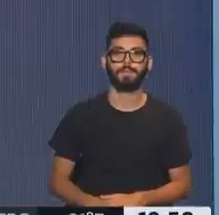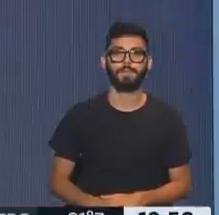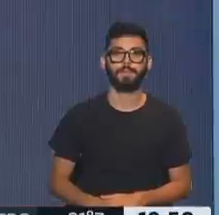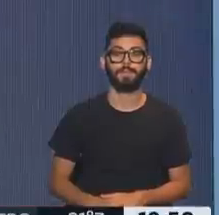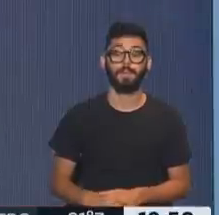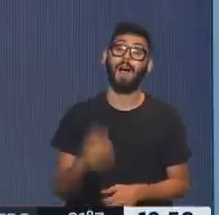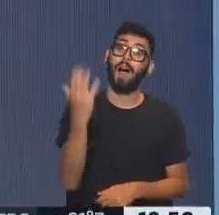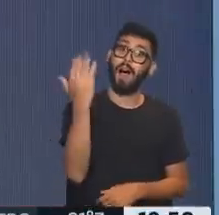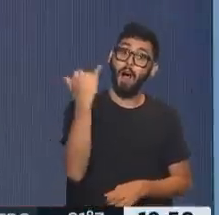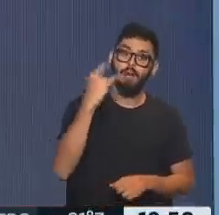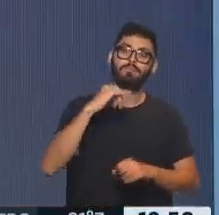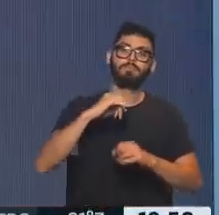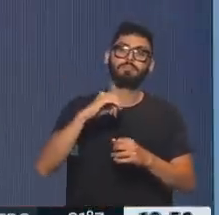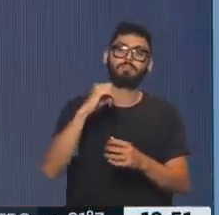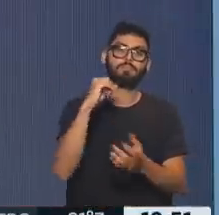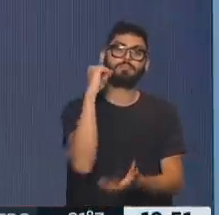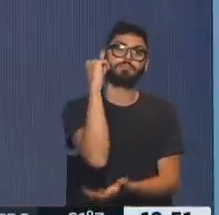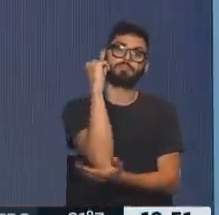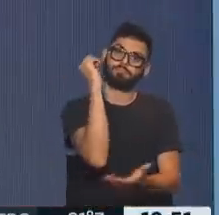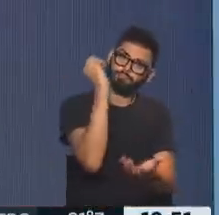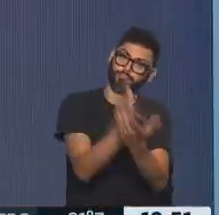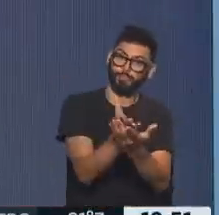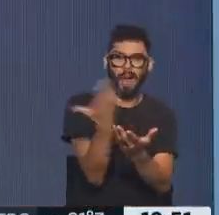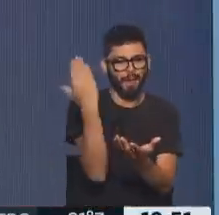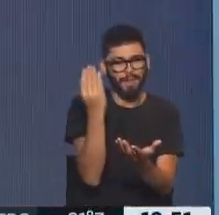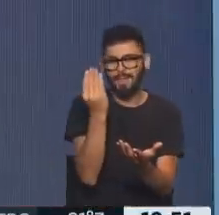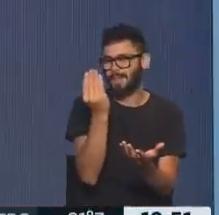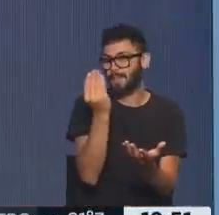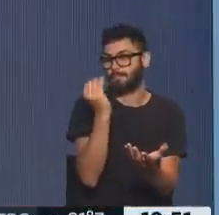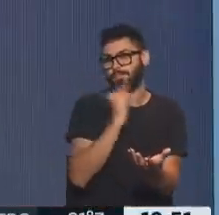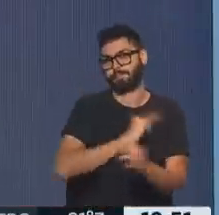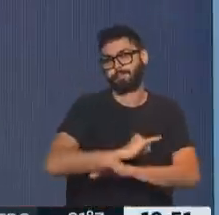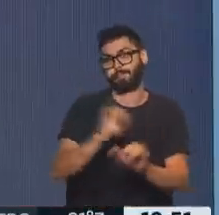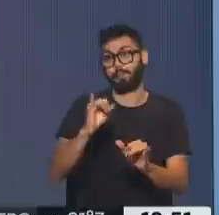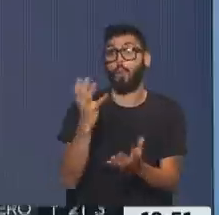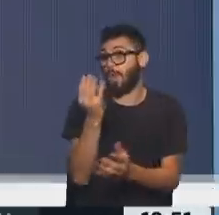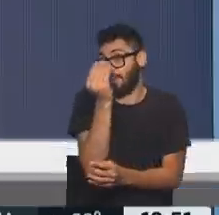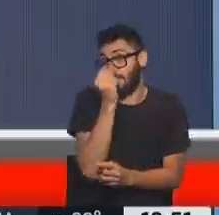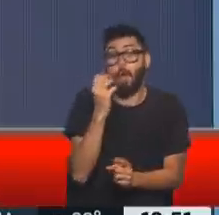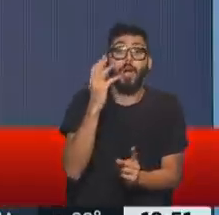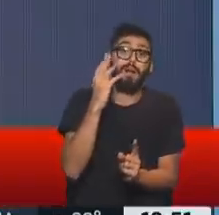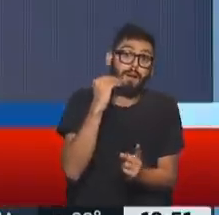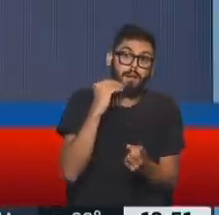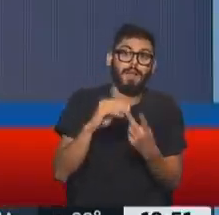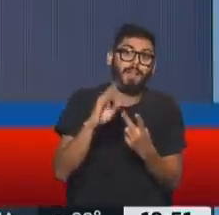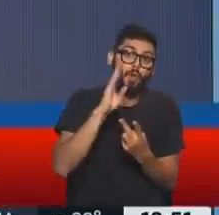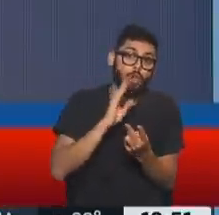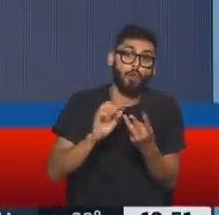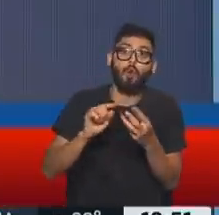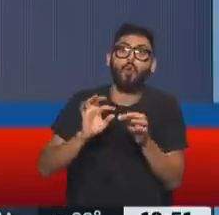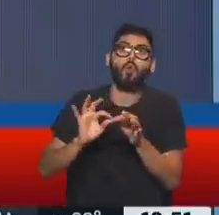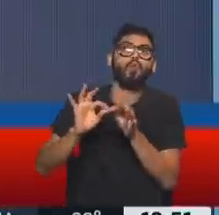se habían anunciado sanciones económicas a rusia de hecho durante el fin de semana reino unido eeuu canadá la unión europea ha